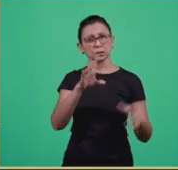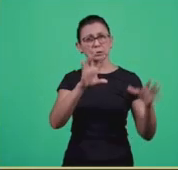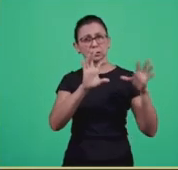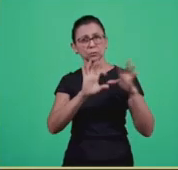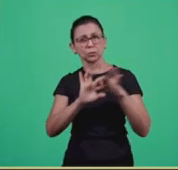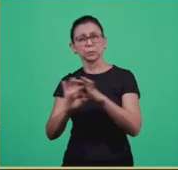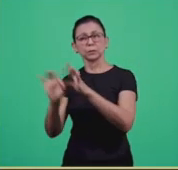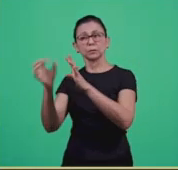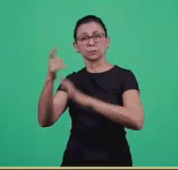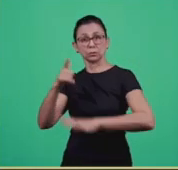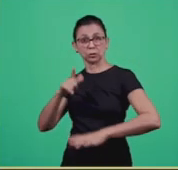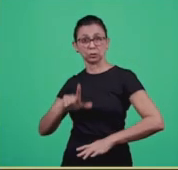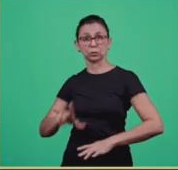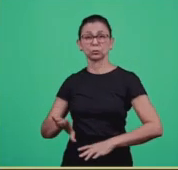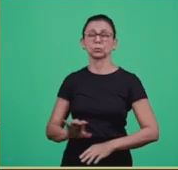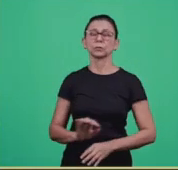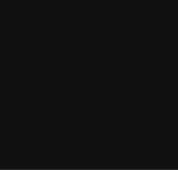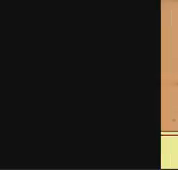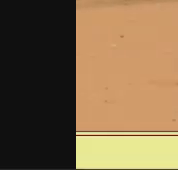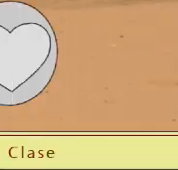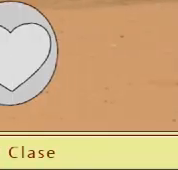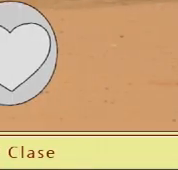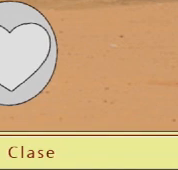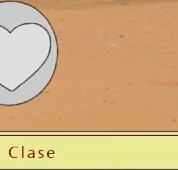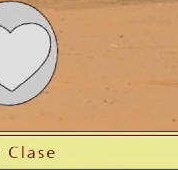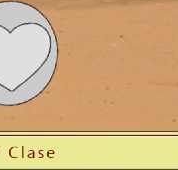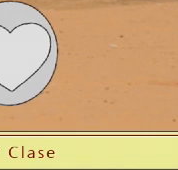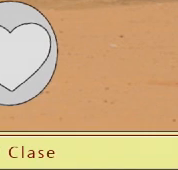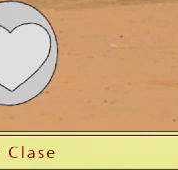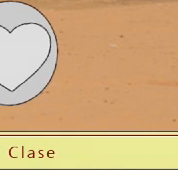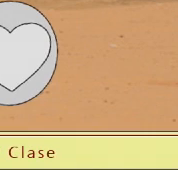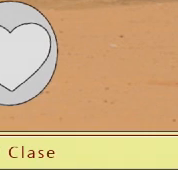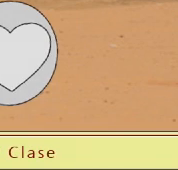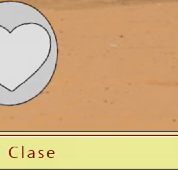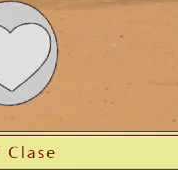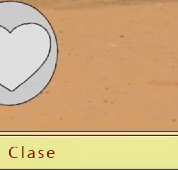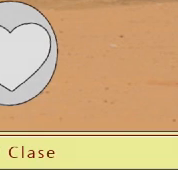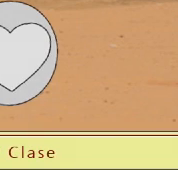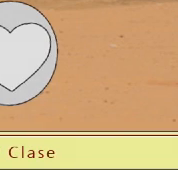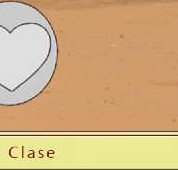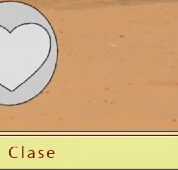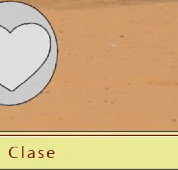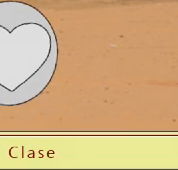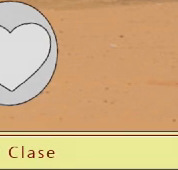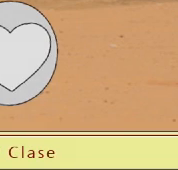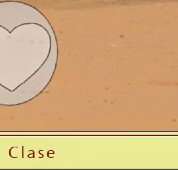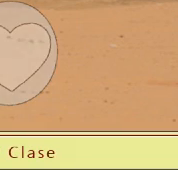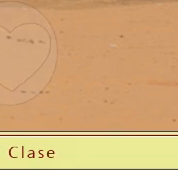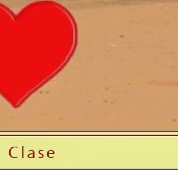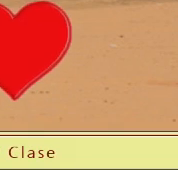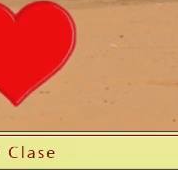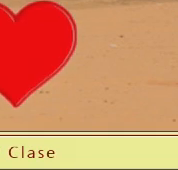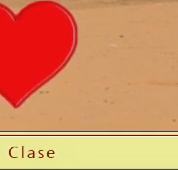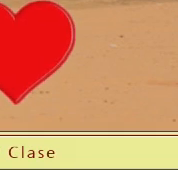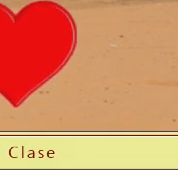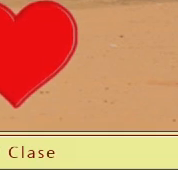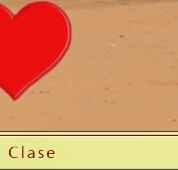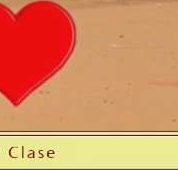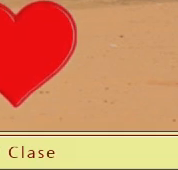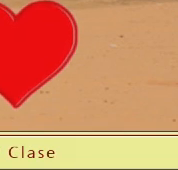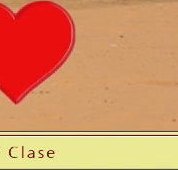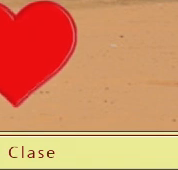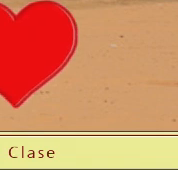para que el hombre tenga derecho a la comunión con el Señor. Nosotros vimos que Jesús andó por muchos lugares en su